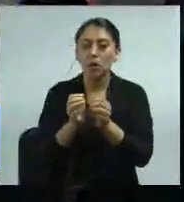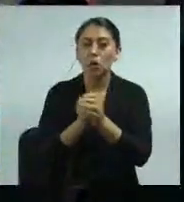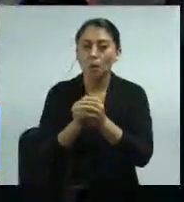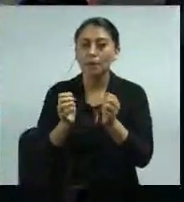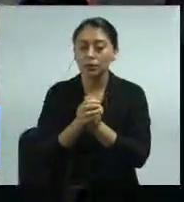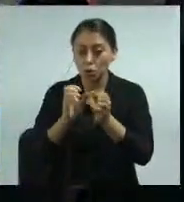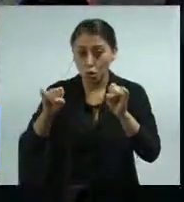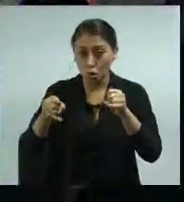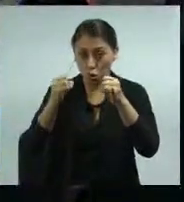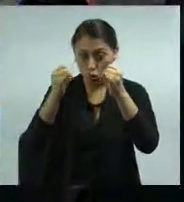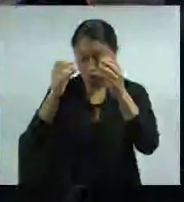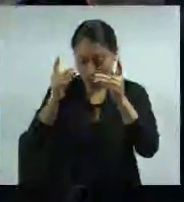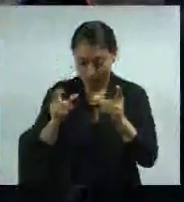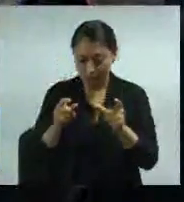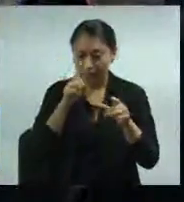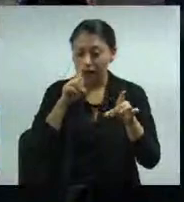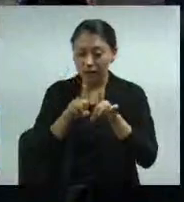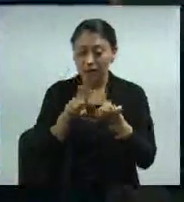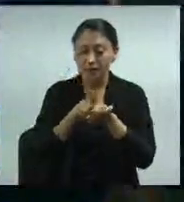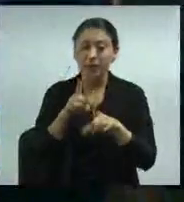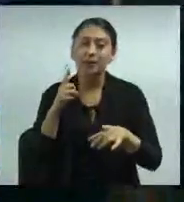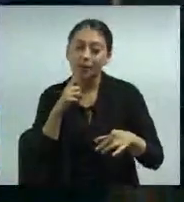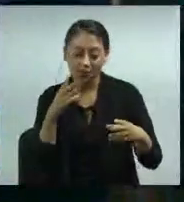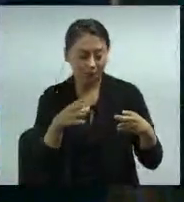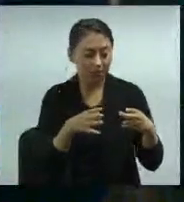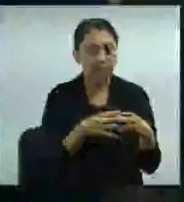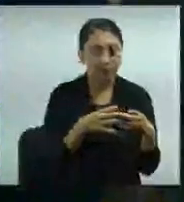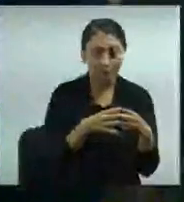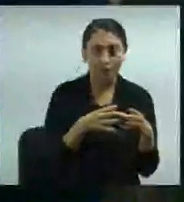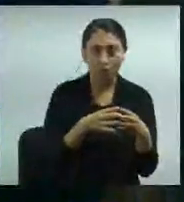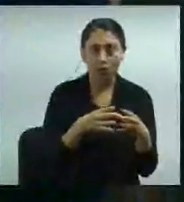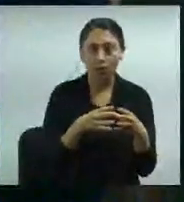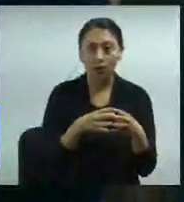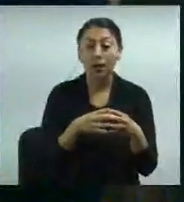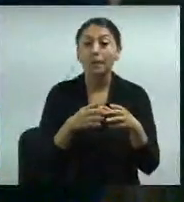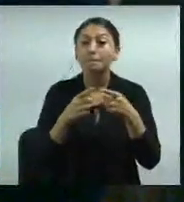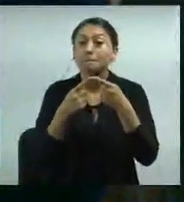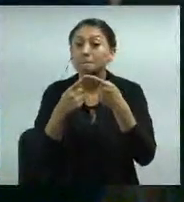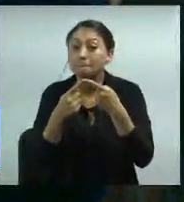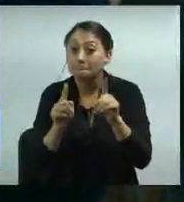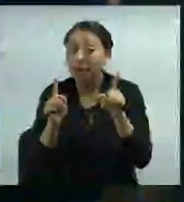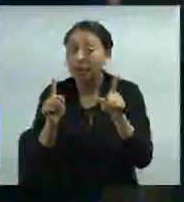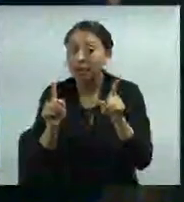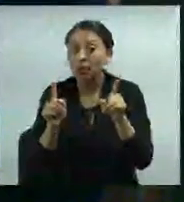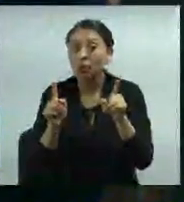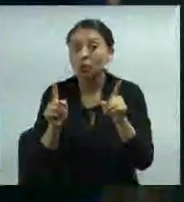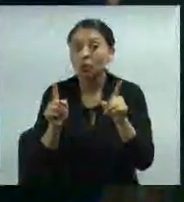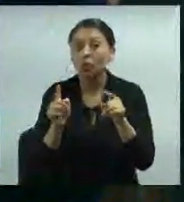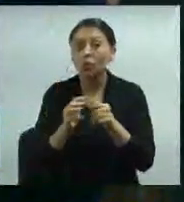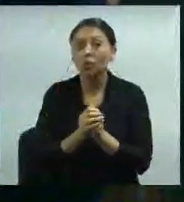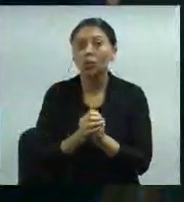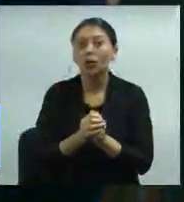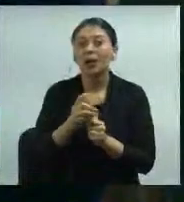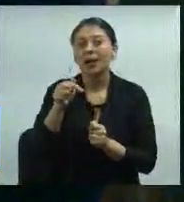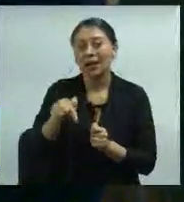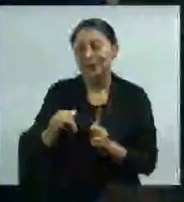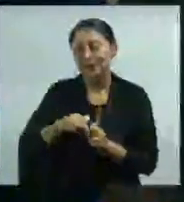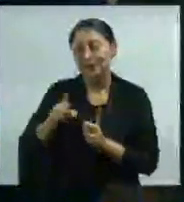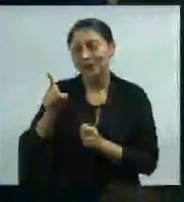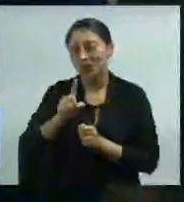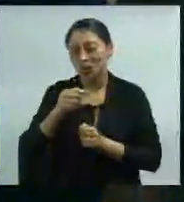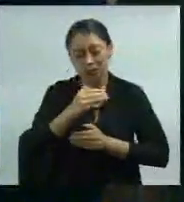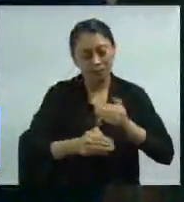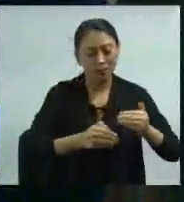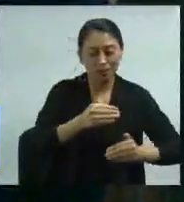la instancia de jefe de bloque. Sin embargo, no es tampoco ni siquiera el procedimiento para